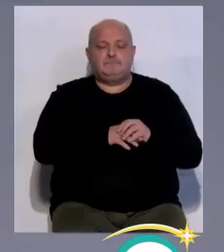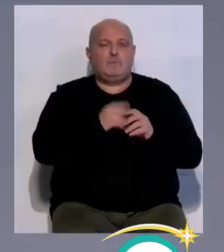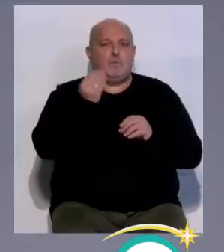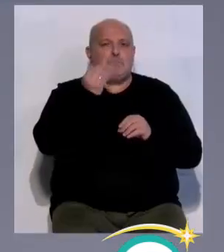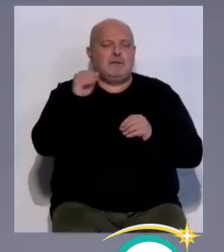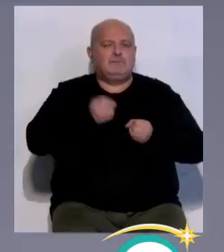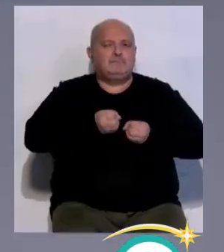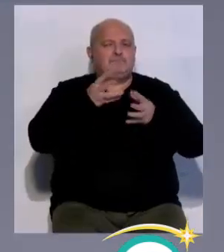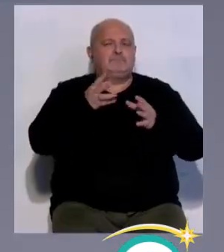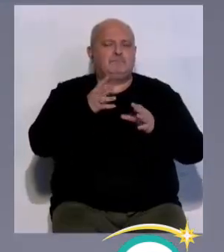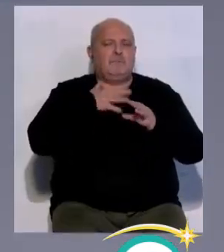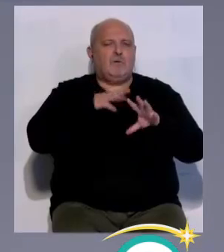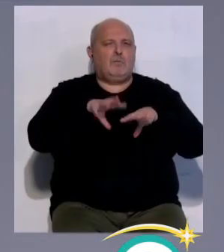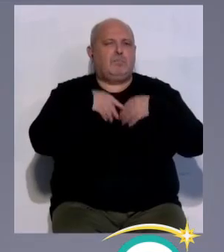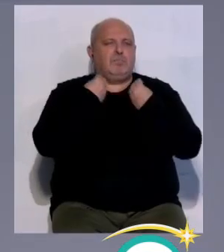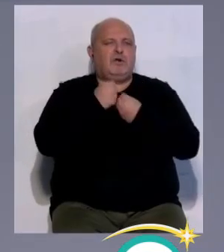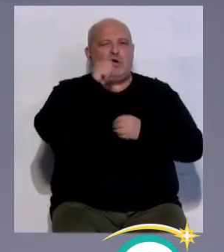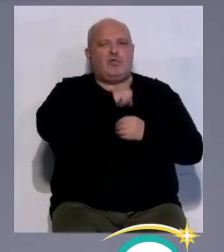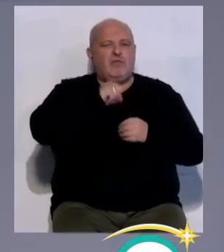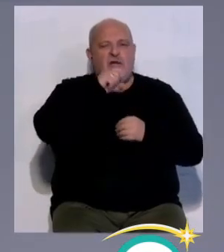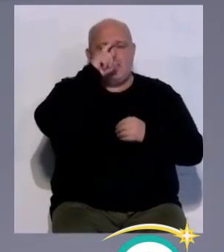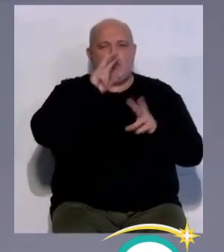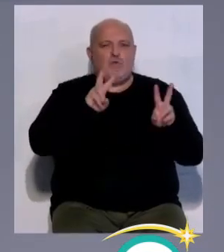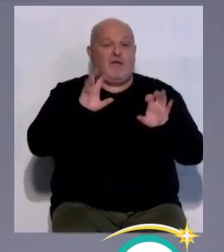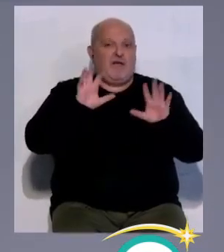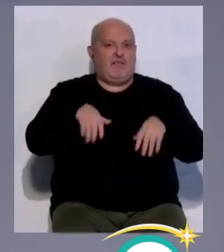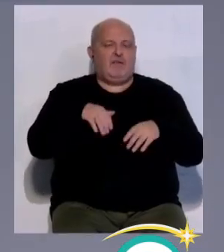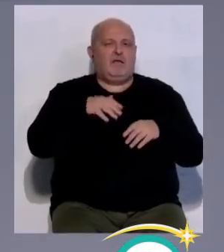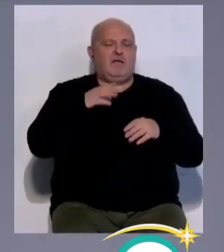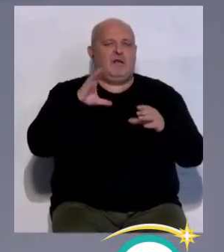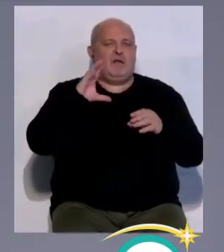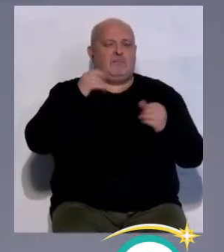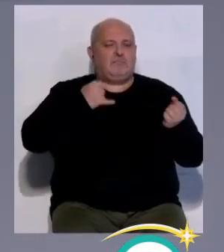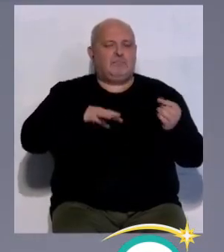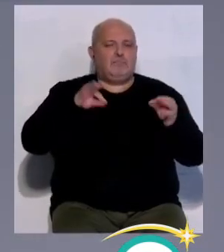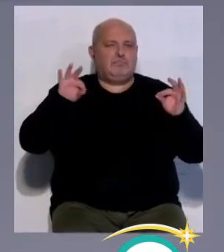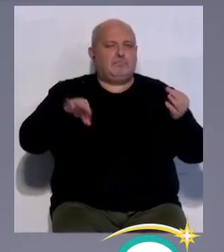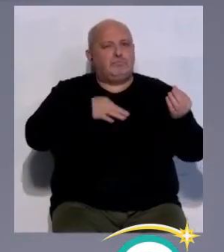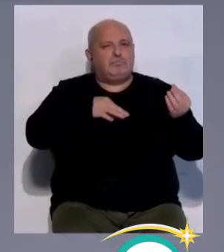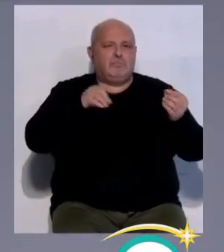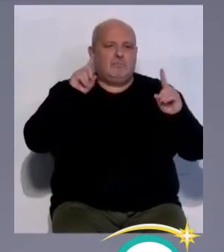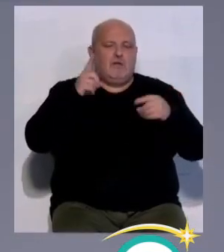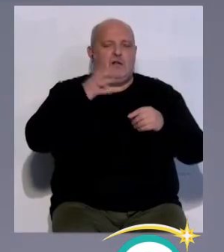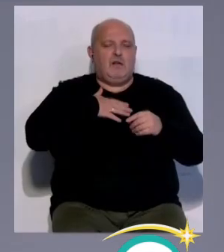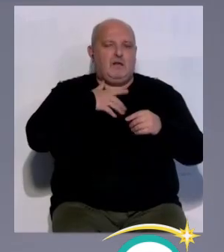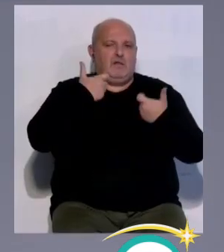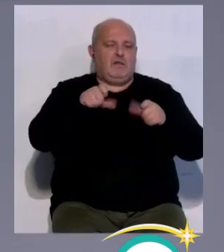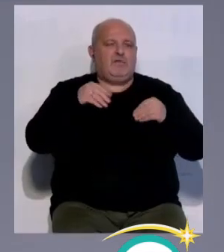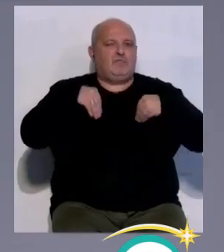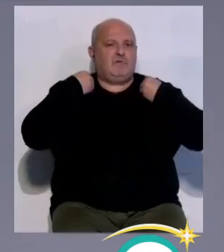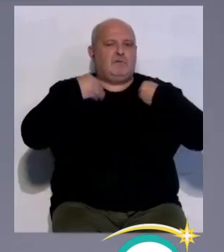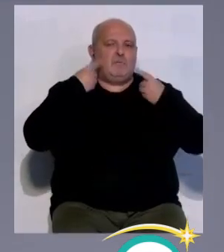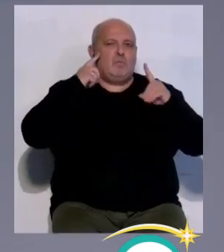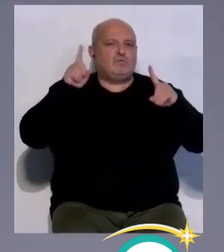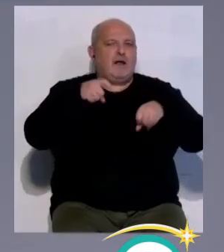Último apunte, lleno en el primer concierto de Año Nuevo en Cádiz. La camarata Listeso Tempo brindó la oportunidad de disfrutar de